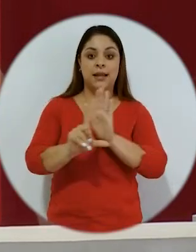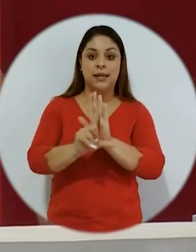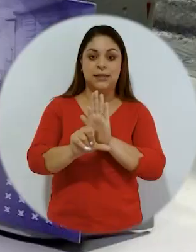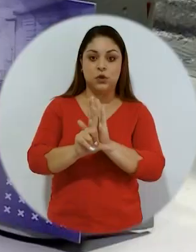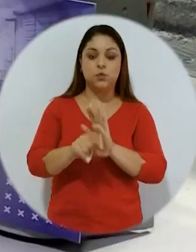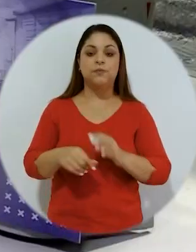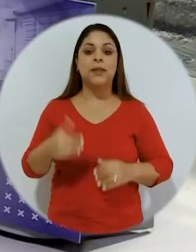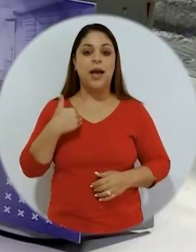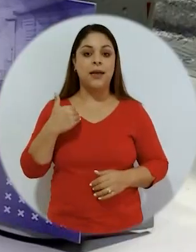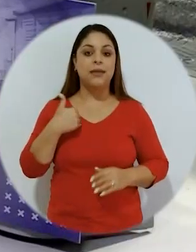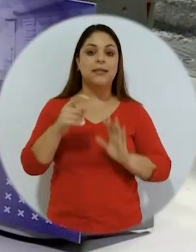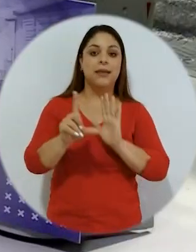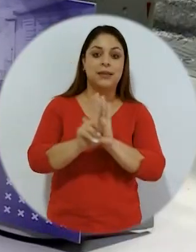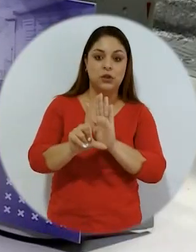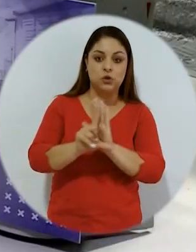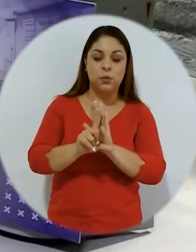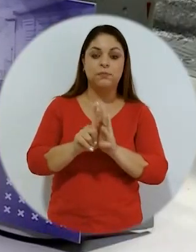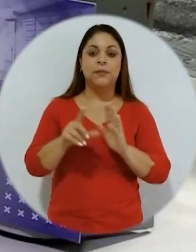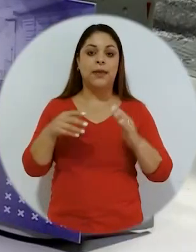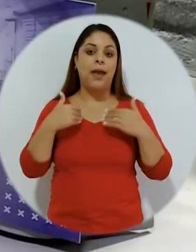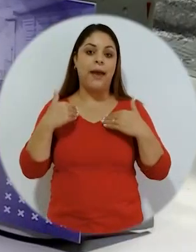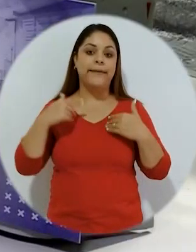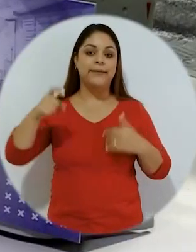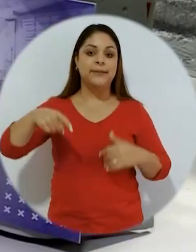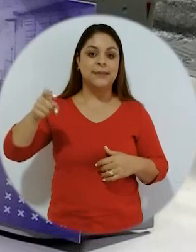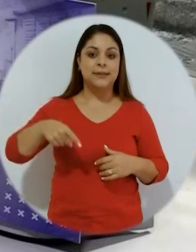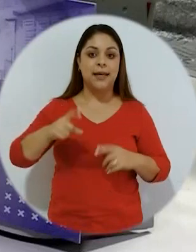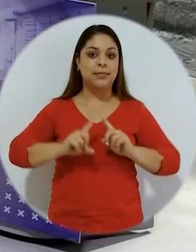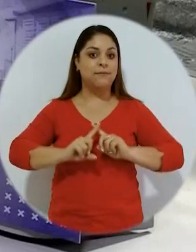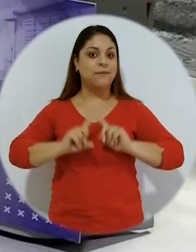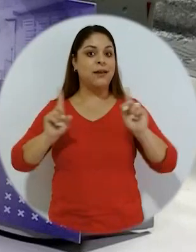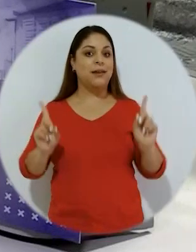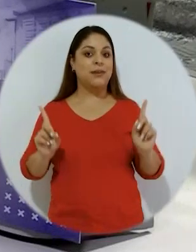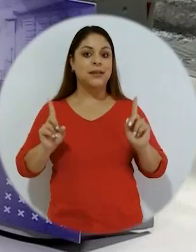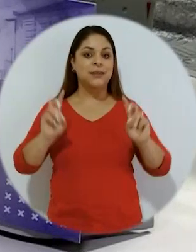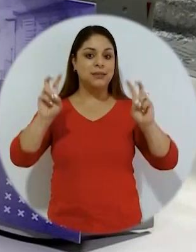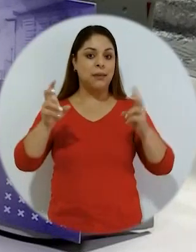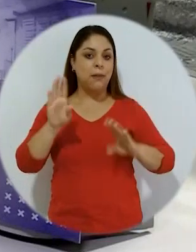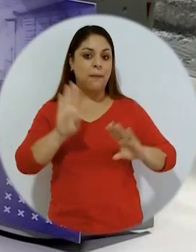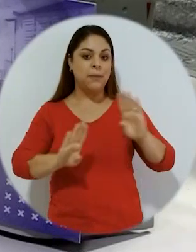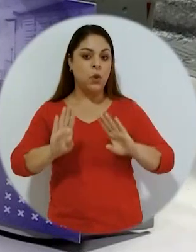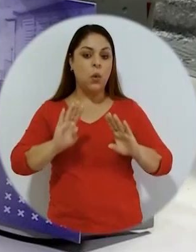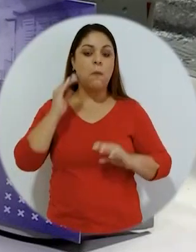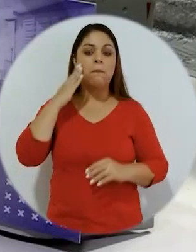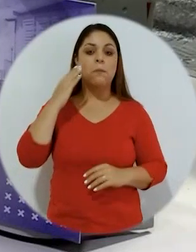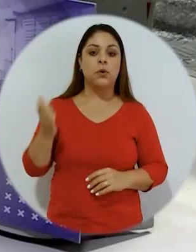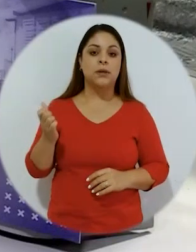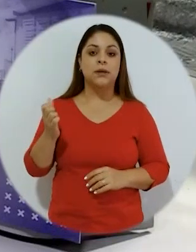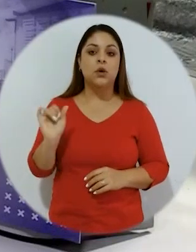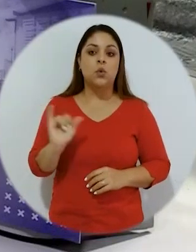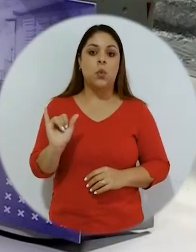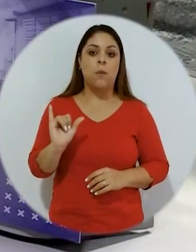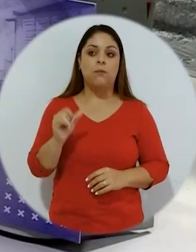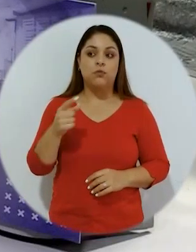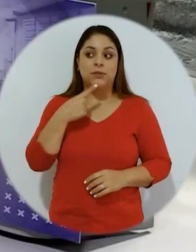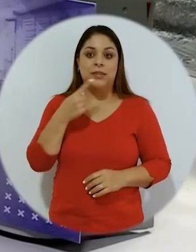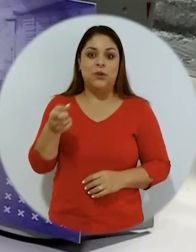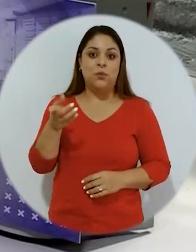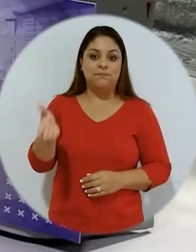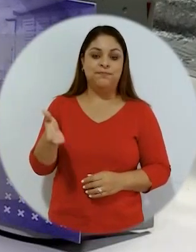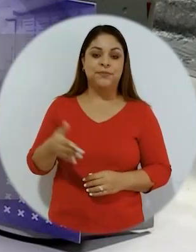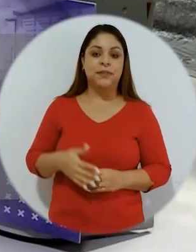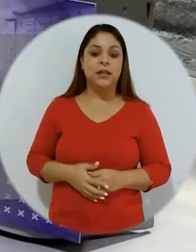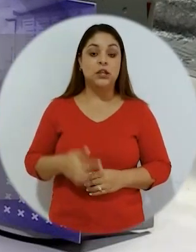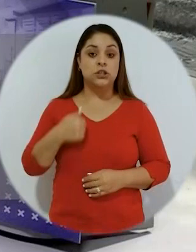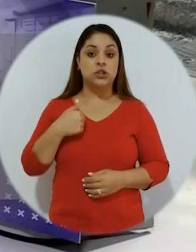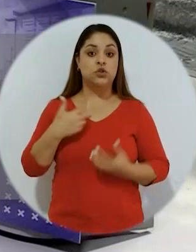Álvaro, es el tema de la legislación. Se ocupa una legislación que también haga esta diferencia cuando es un tema bio. ¿Por qué? Porque entonces, como Carola en